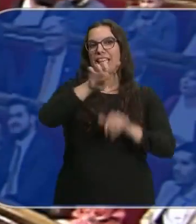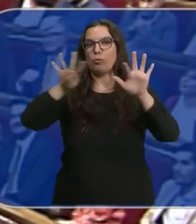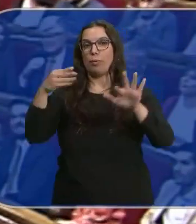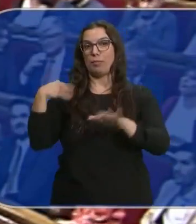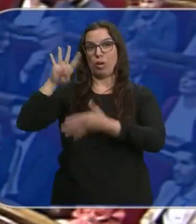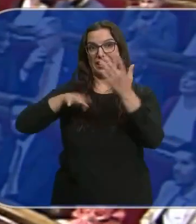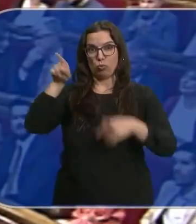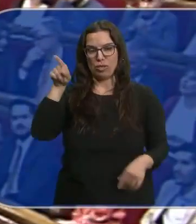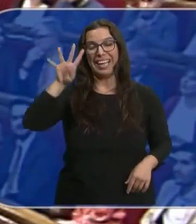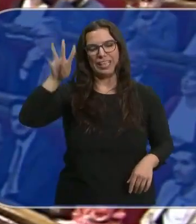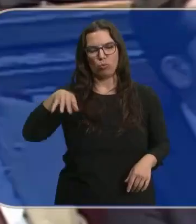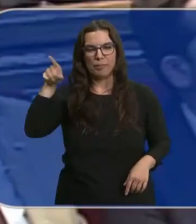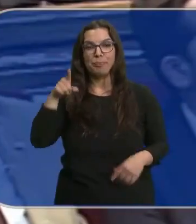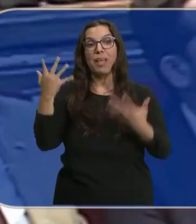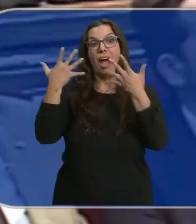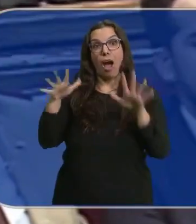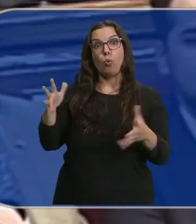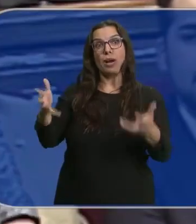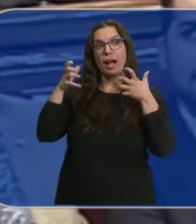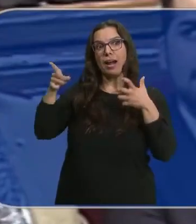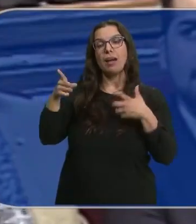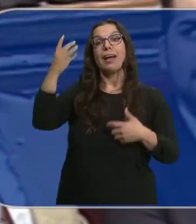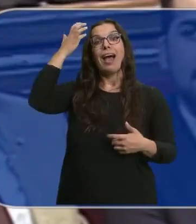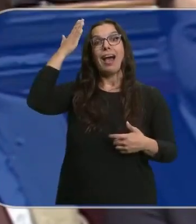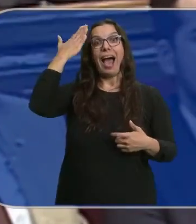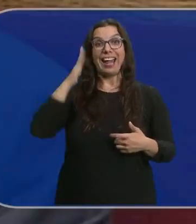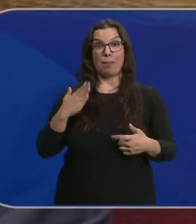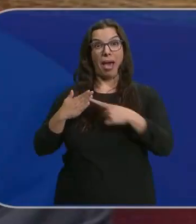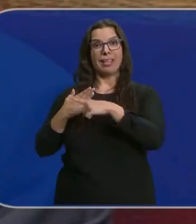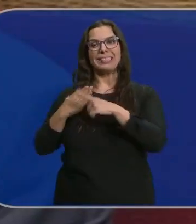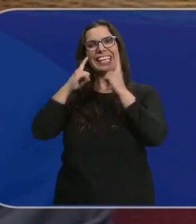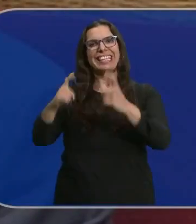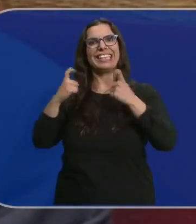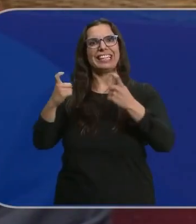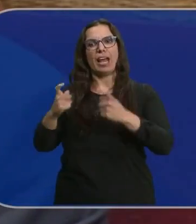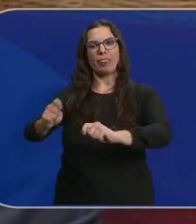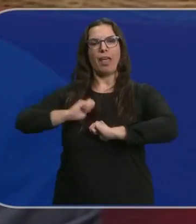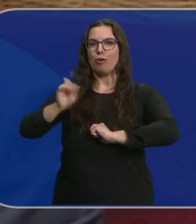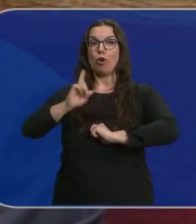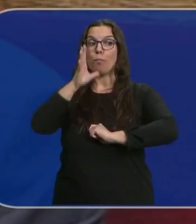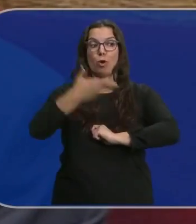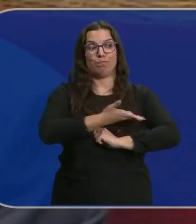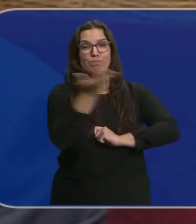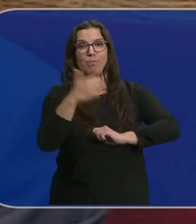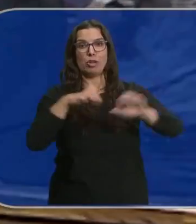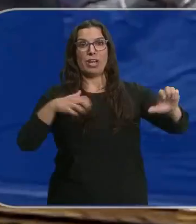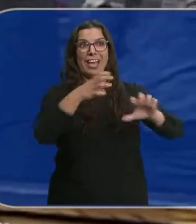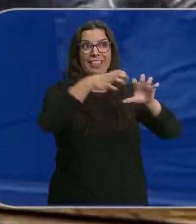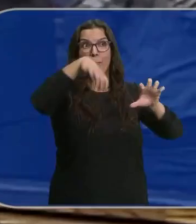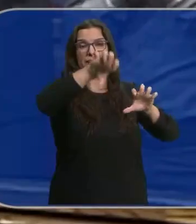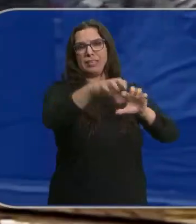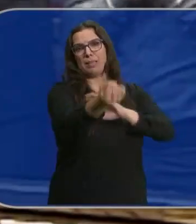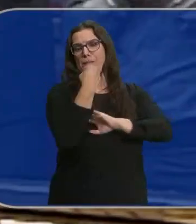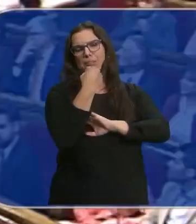2017, recuerden. A pesar de esa victoria, Inés Arrimadas no intentó la investidura. Se vio superada por la mayoría